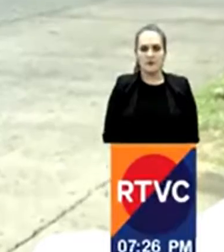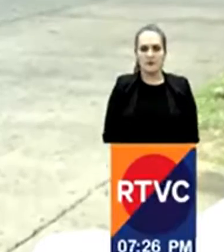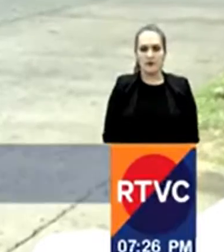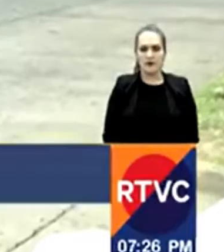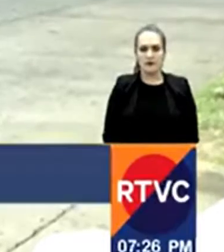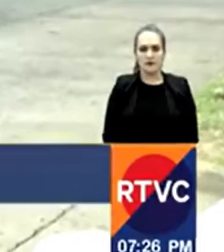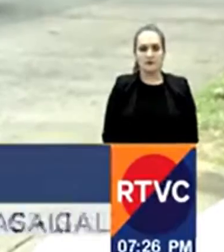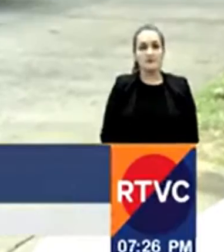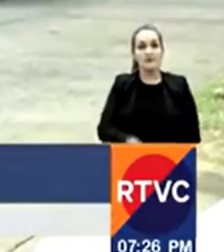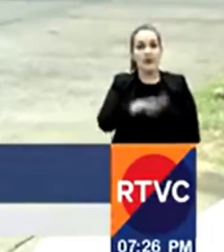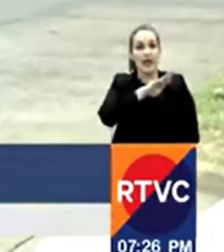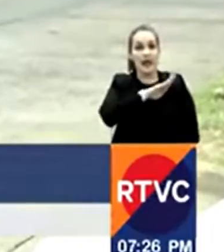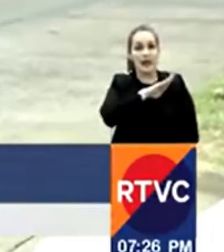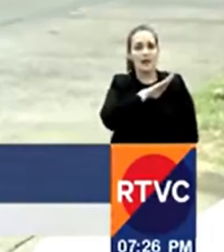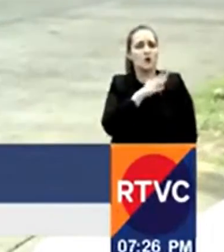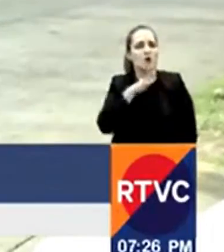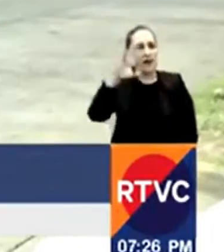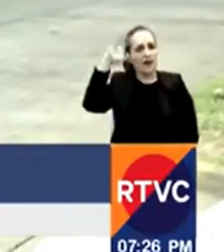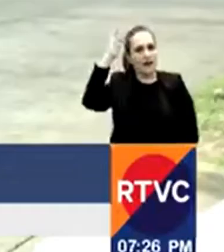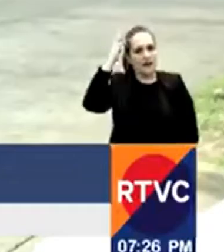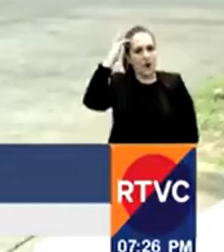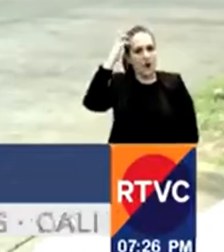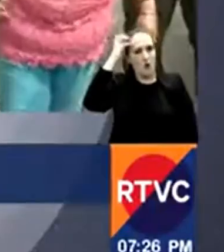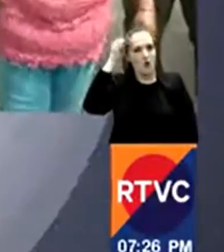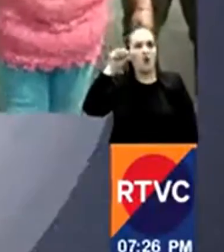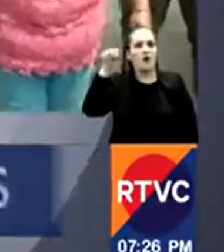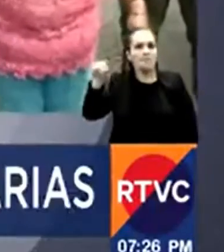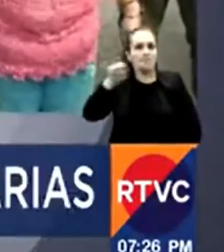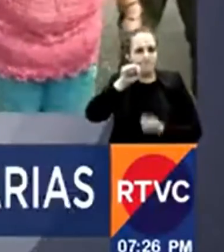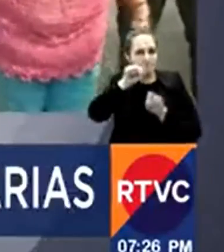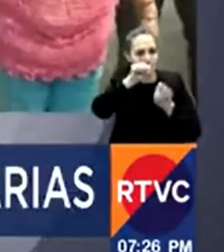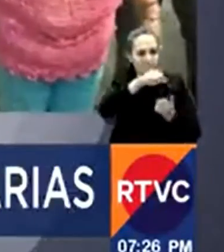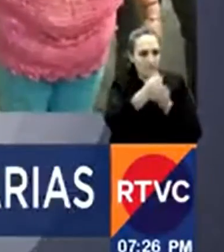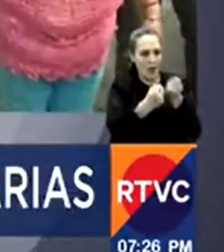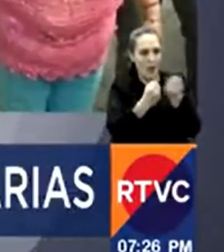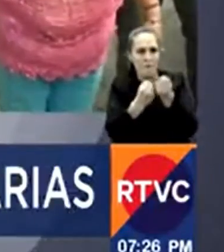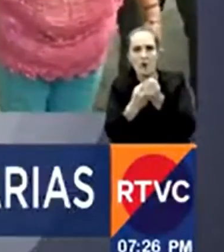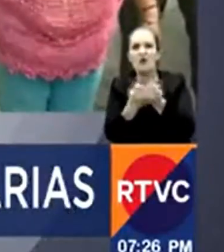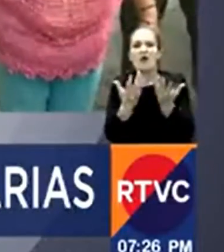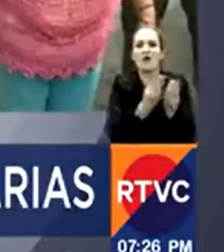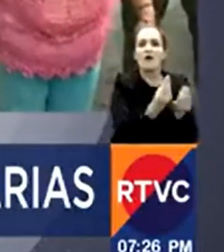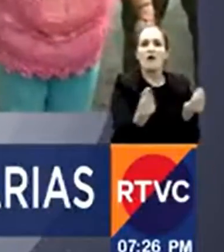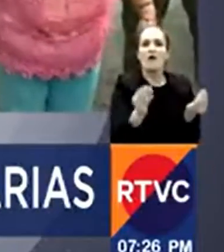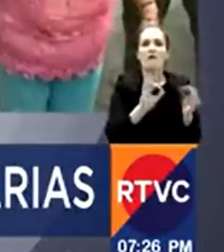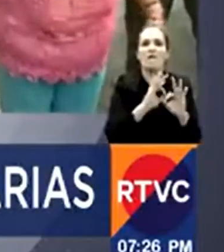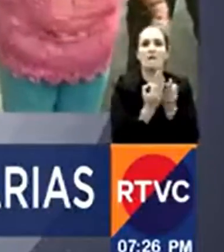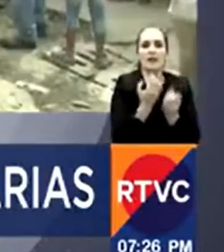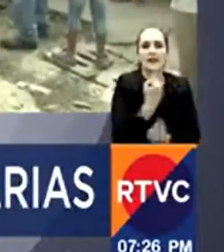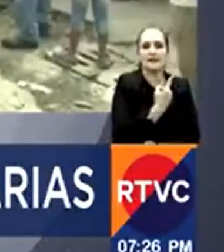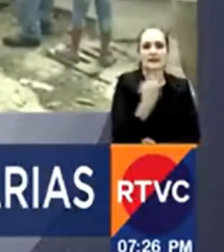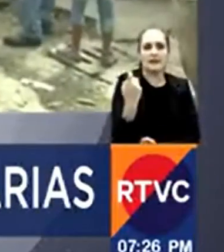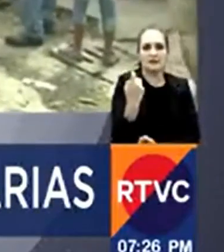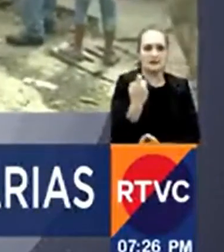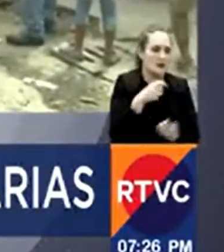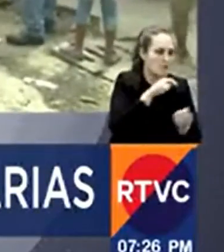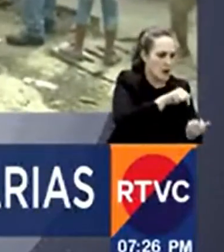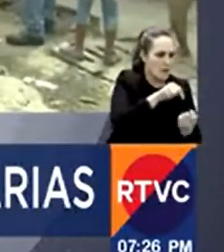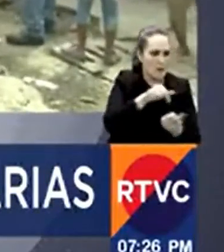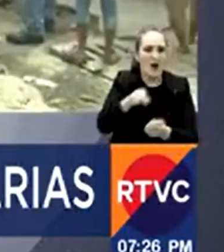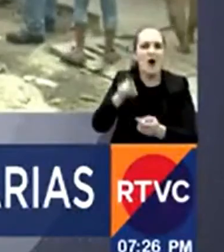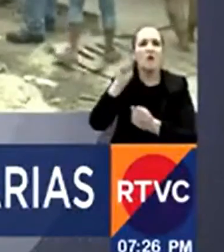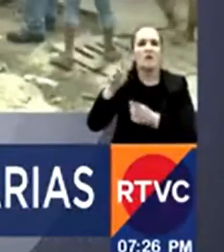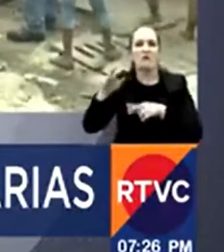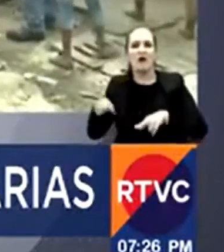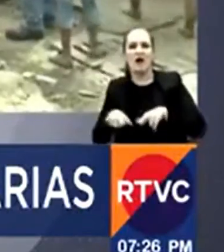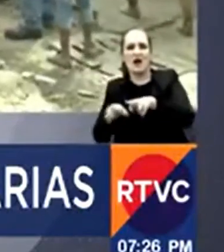La alcaldía de Cartago entregó asistencias humanitarias a un poco más de 100 familias que resultaron afectadas como consecuencia del desbordamiento del río